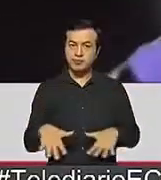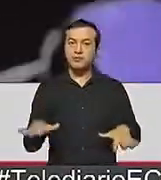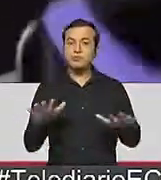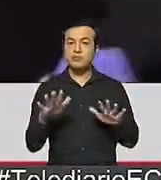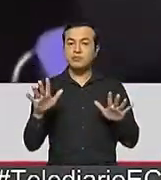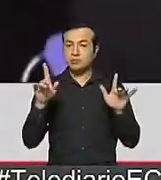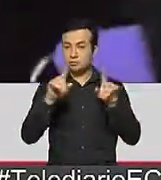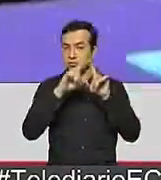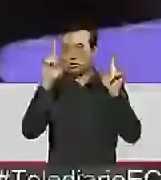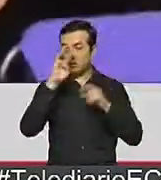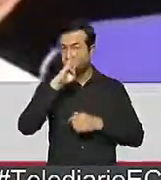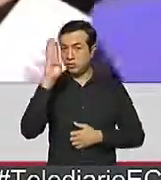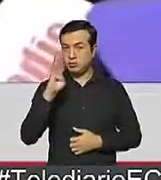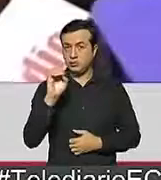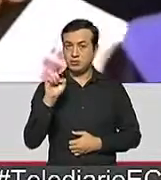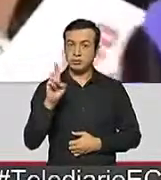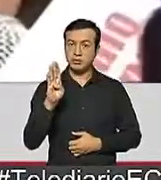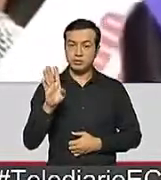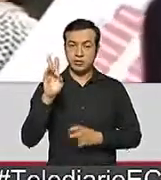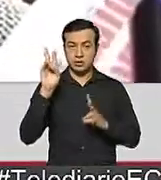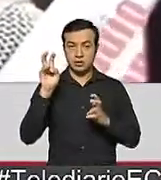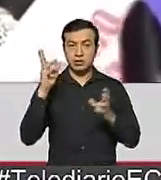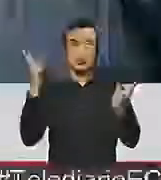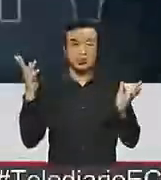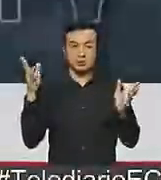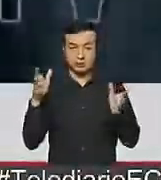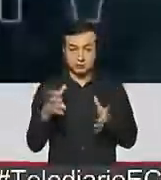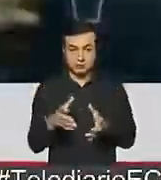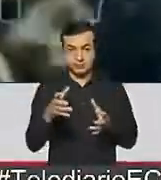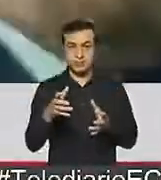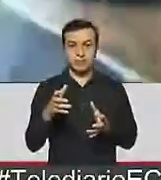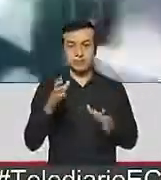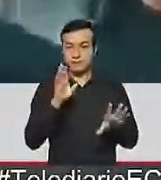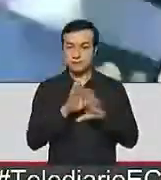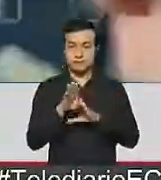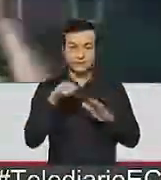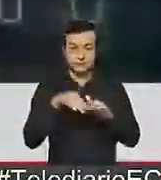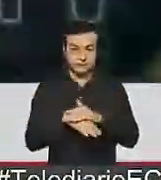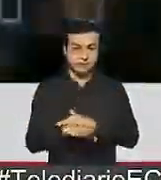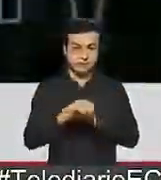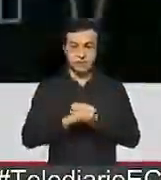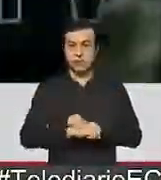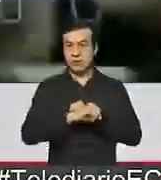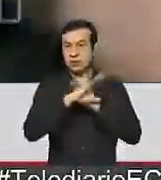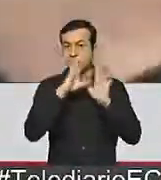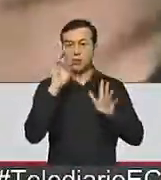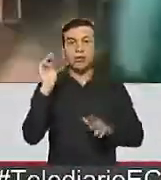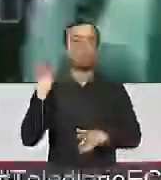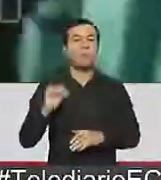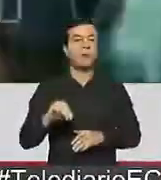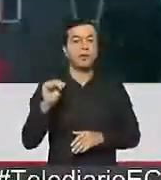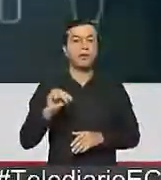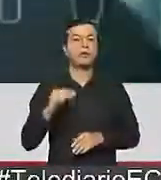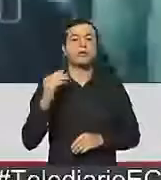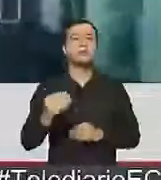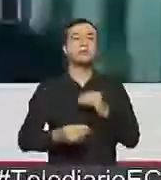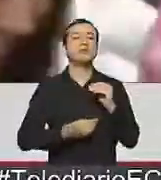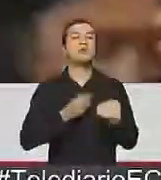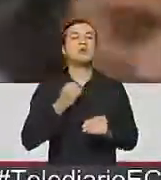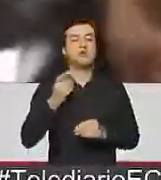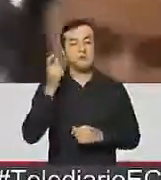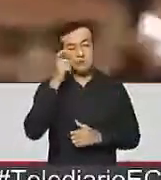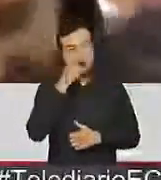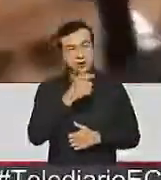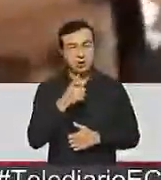a Odebrecht de las obras del gasoducto del sur. El allanamiento arrancó a primera hora de este martes y lo llevó a cabo la fiscal